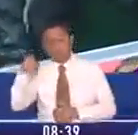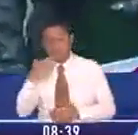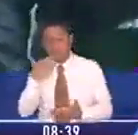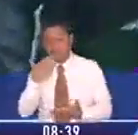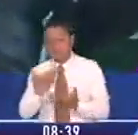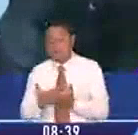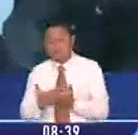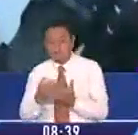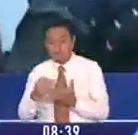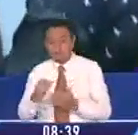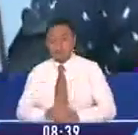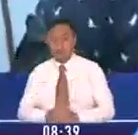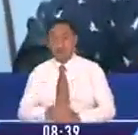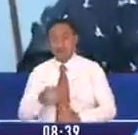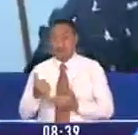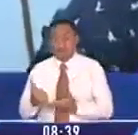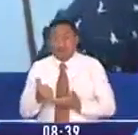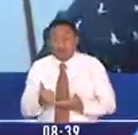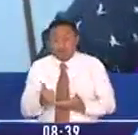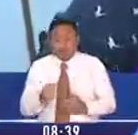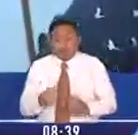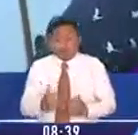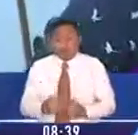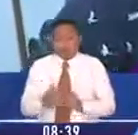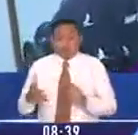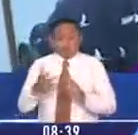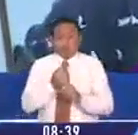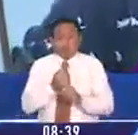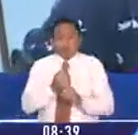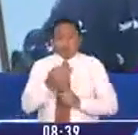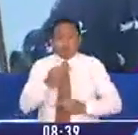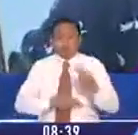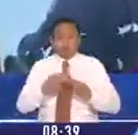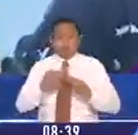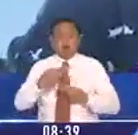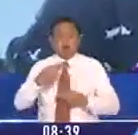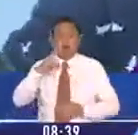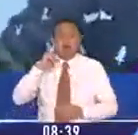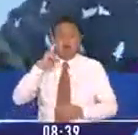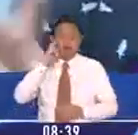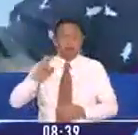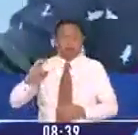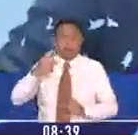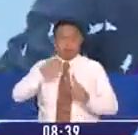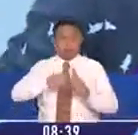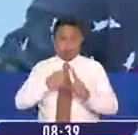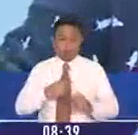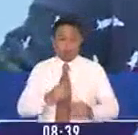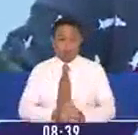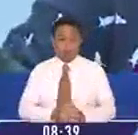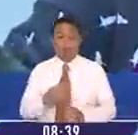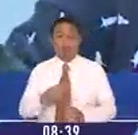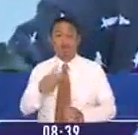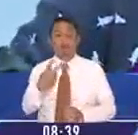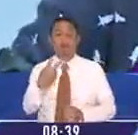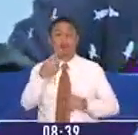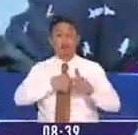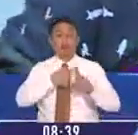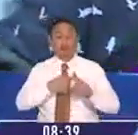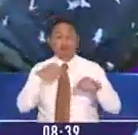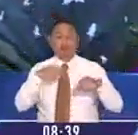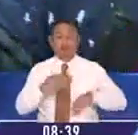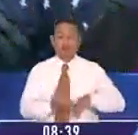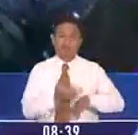alcalde por el logro que nos ha conseguido a todos los comerciantes del mercado del turismo y las dos plataformas más, ya que eso se